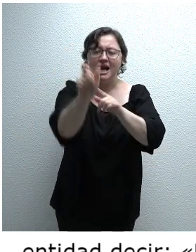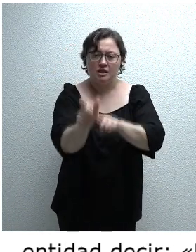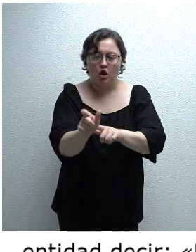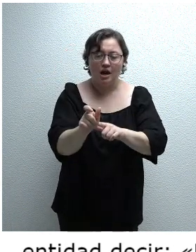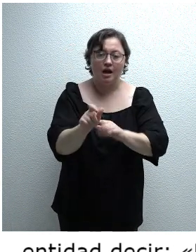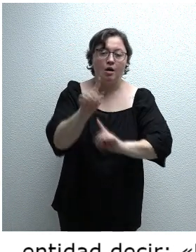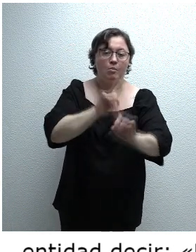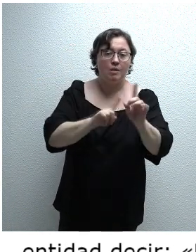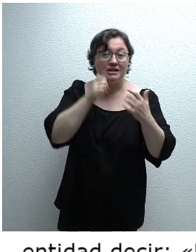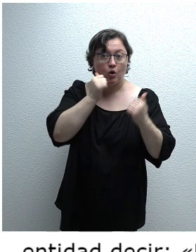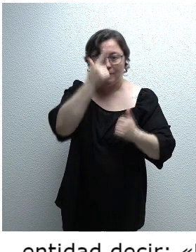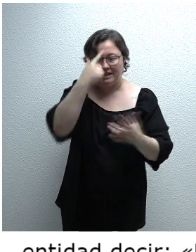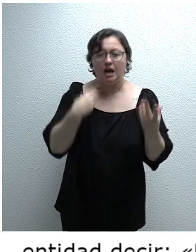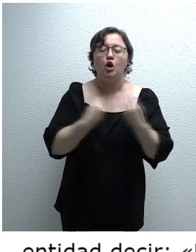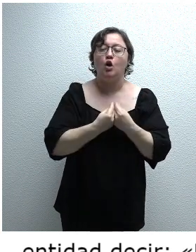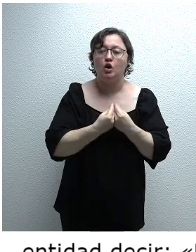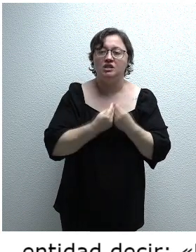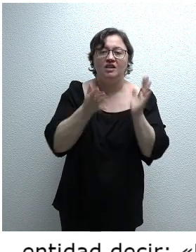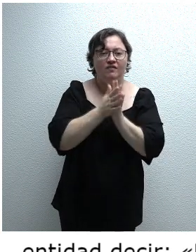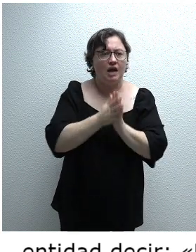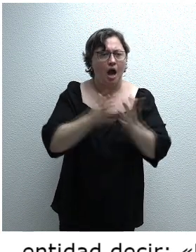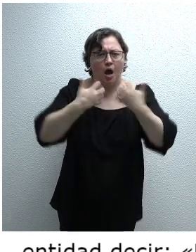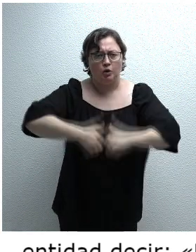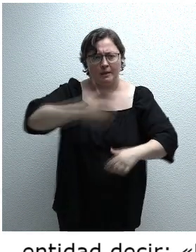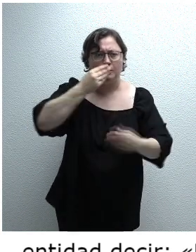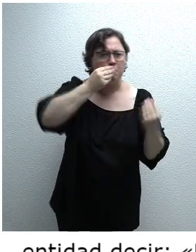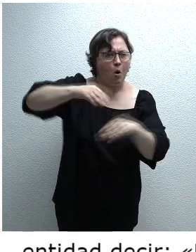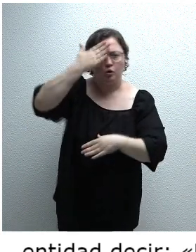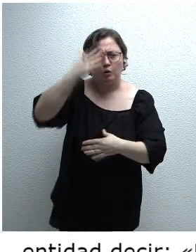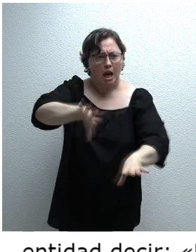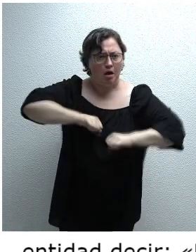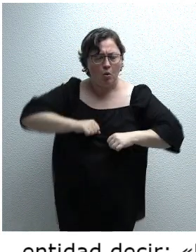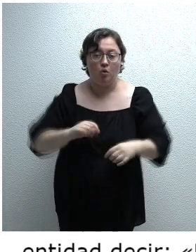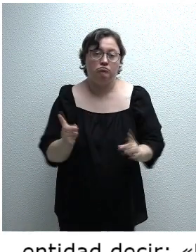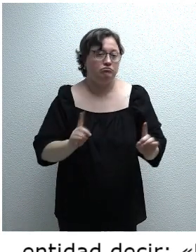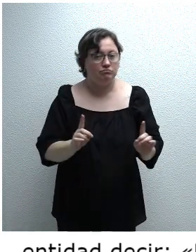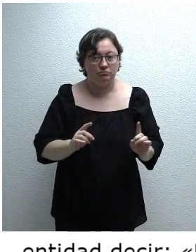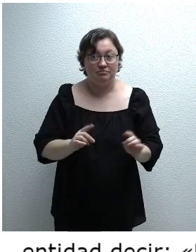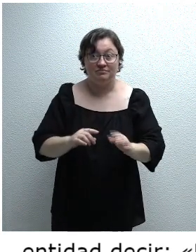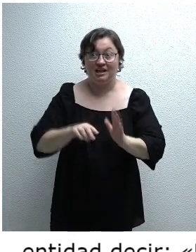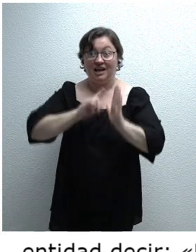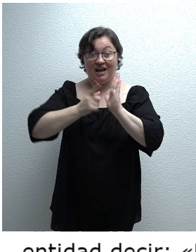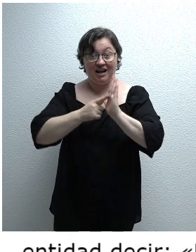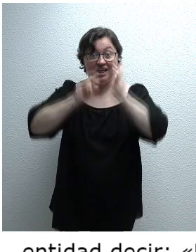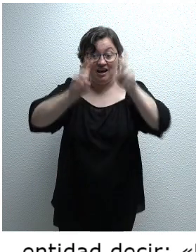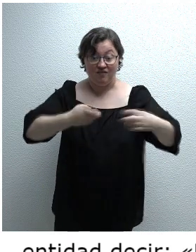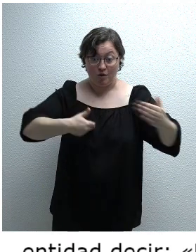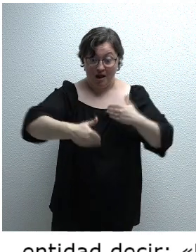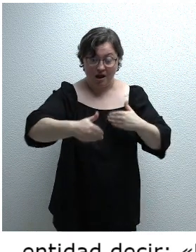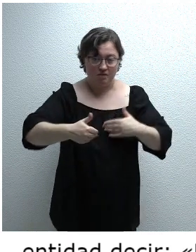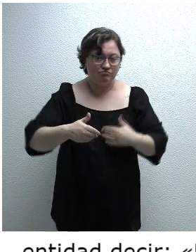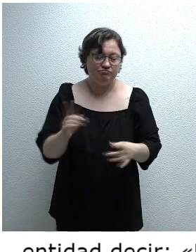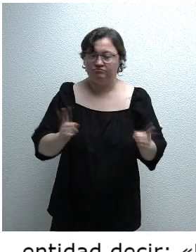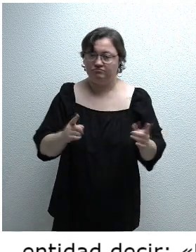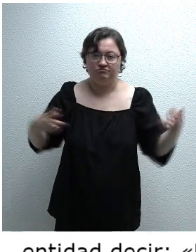salud mental y automáticamente a estos hay que sustituirlos. Con la reforma esto no va a ser así.